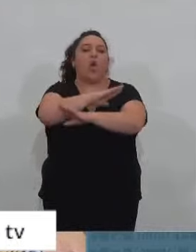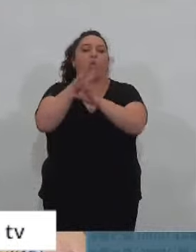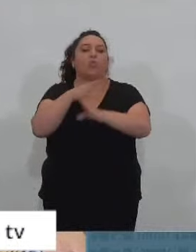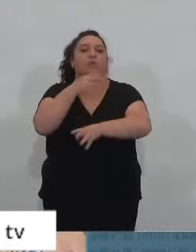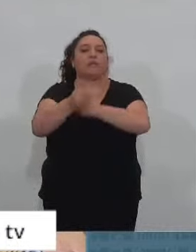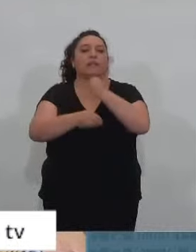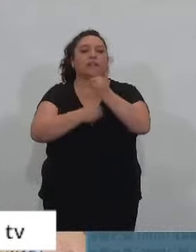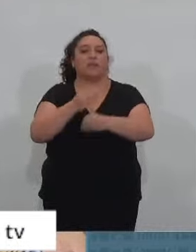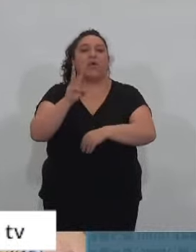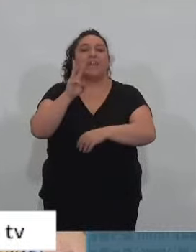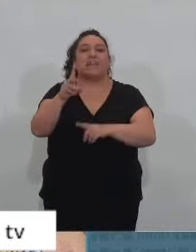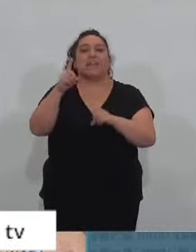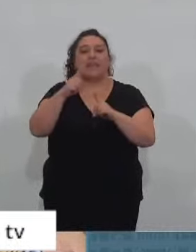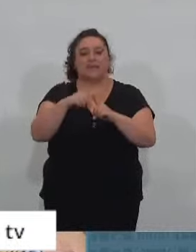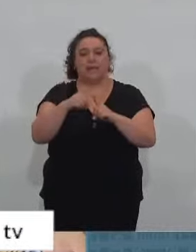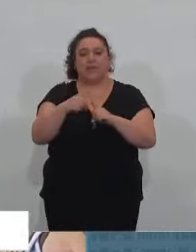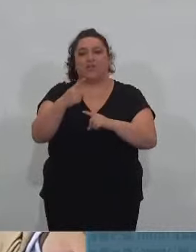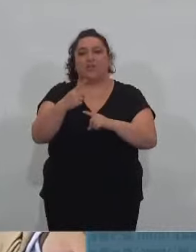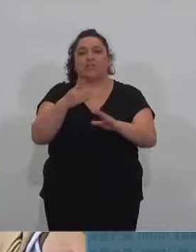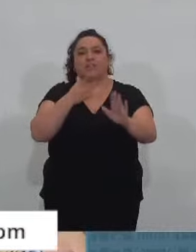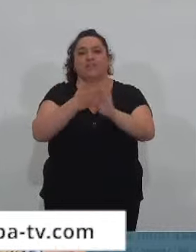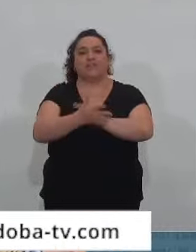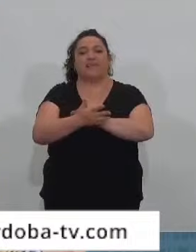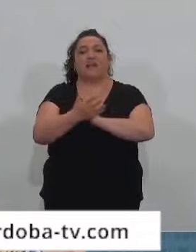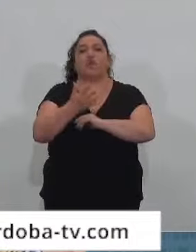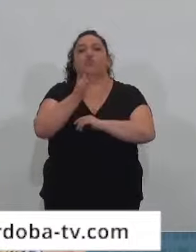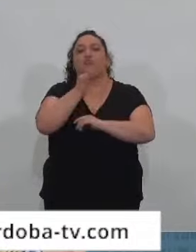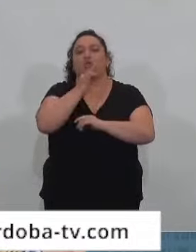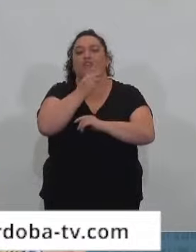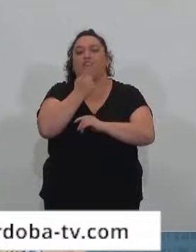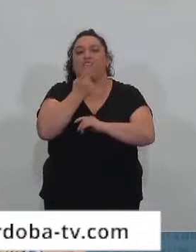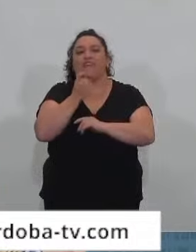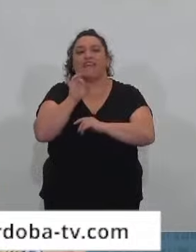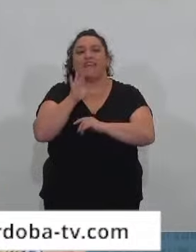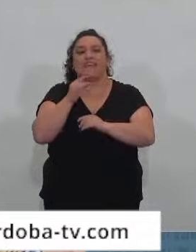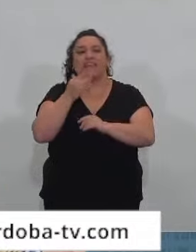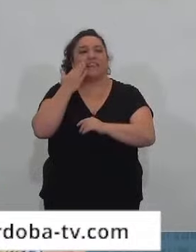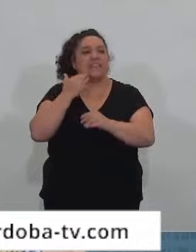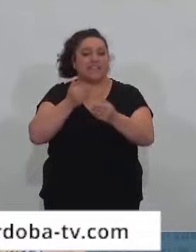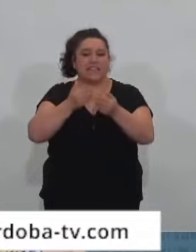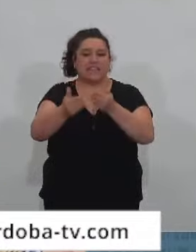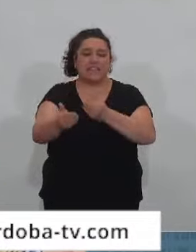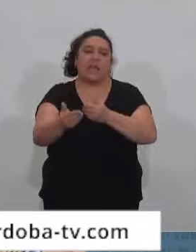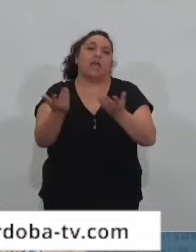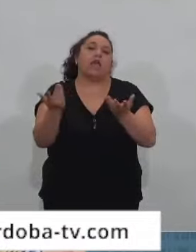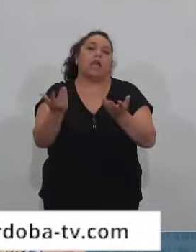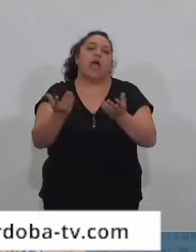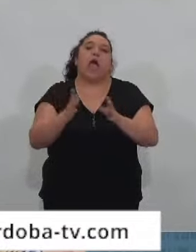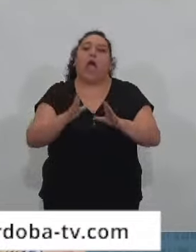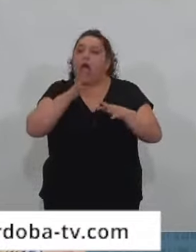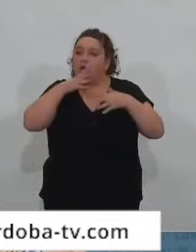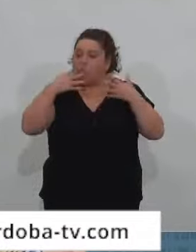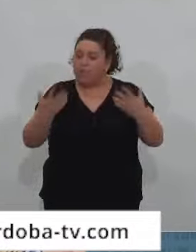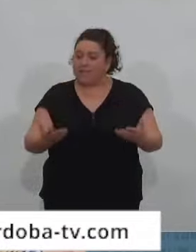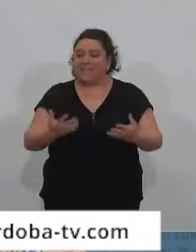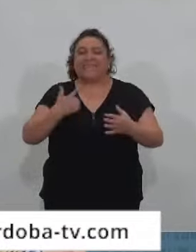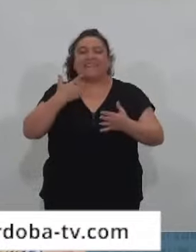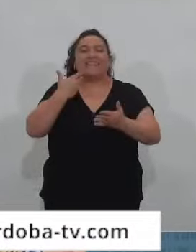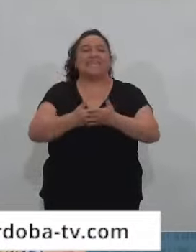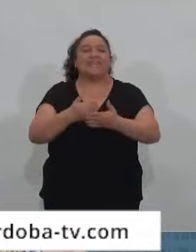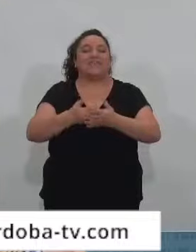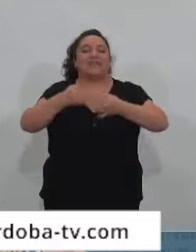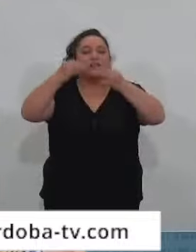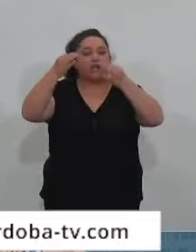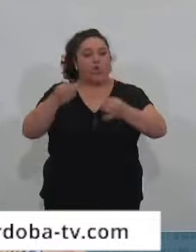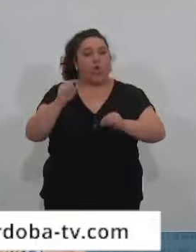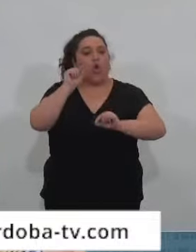toma de la muestra siguiente. Actualmente podemos garantizar que no hay ningún tipo de contagio de legionela, podemos trasladar la tranquilidad a